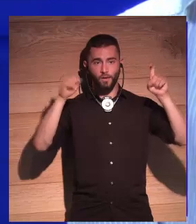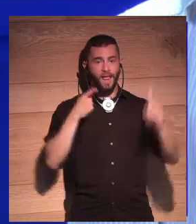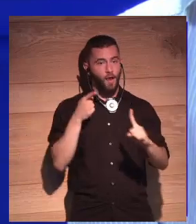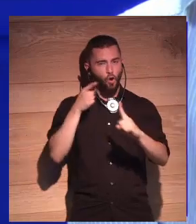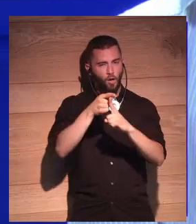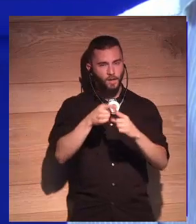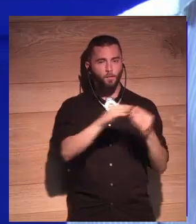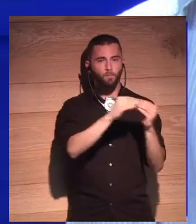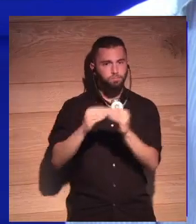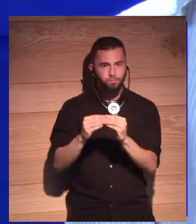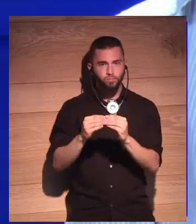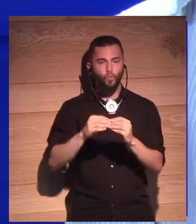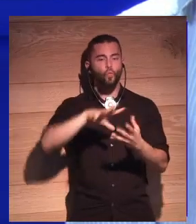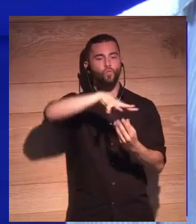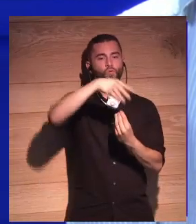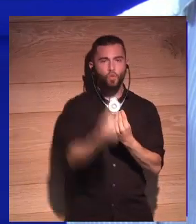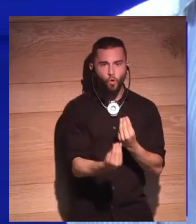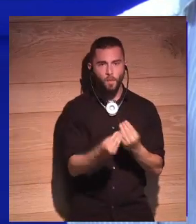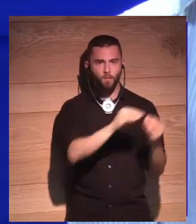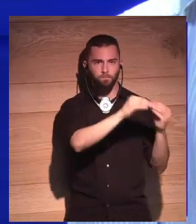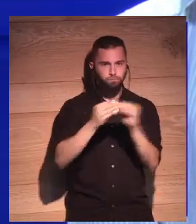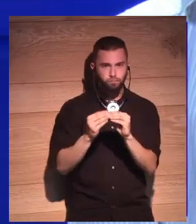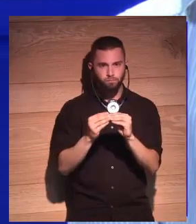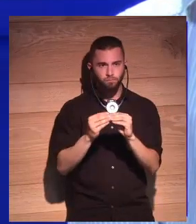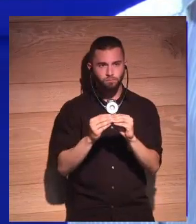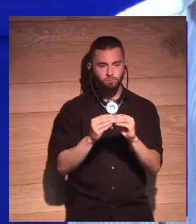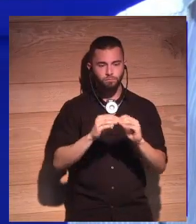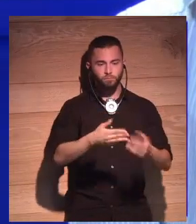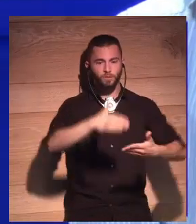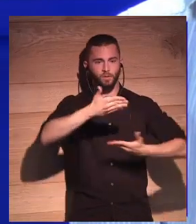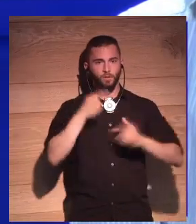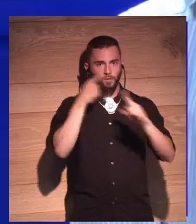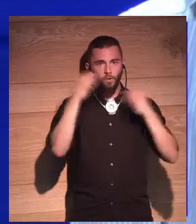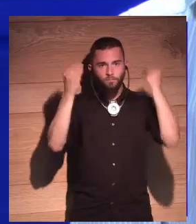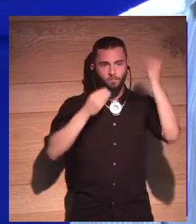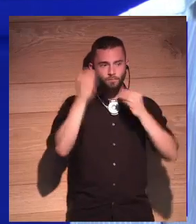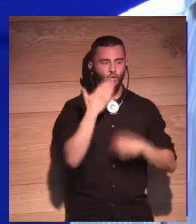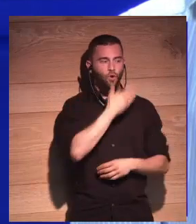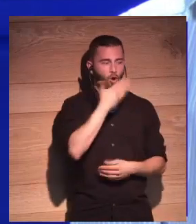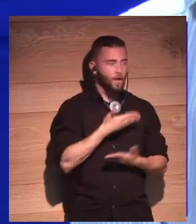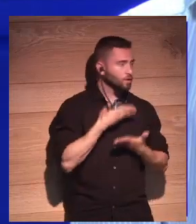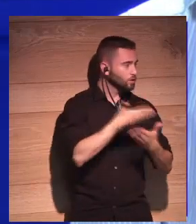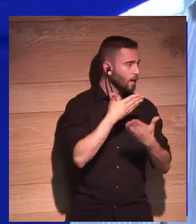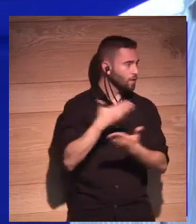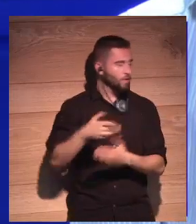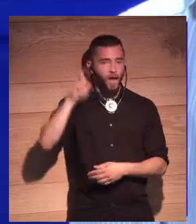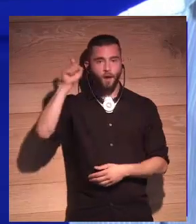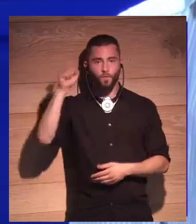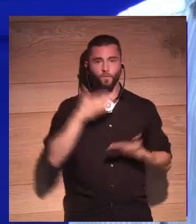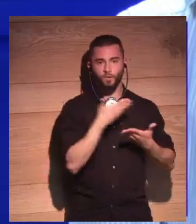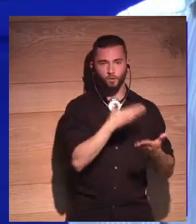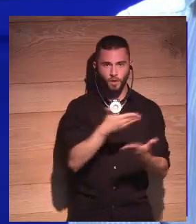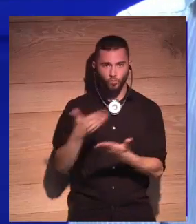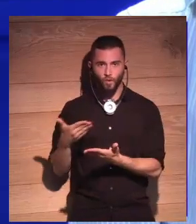misión el elaborar un documento que nos sirviera como reflexión para ayudar a los colegios, a los profesores, a los